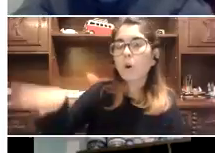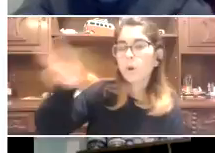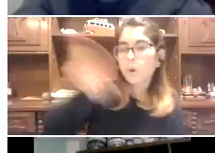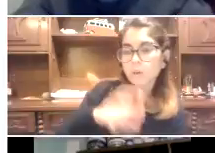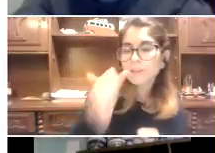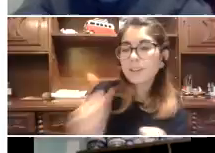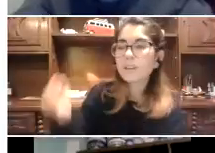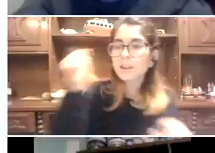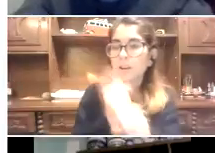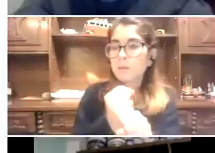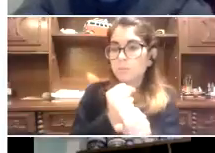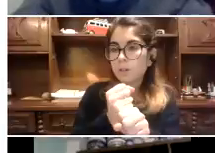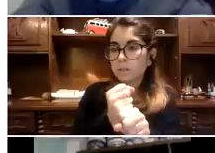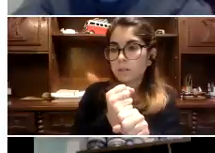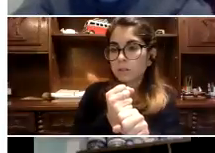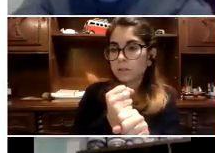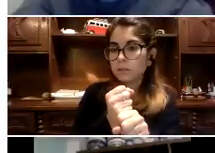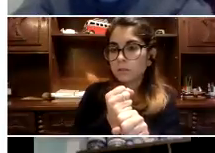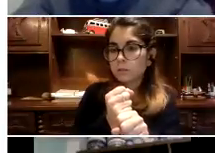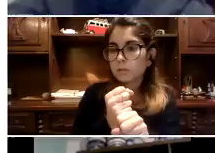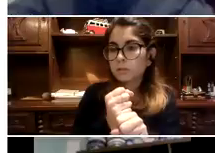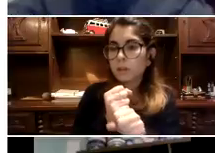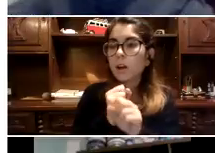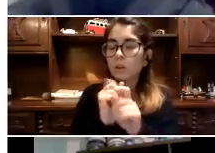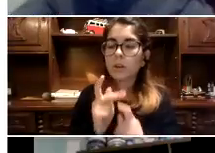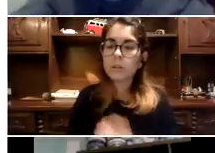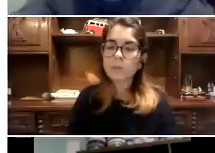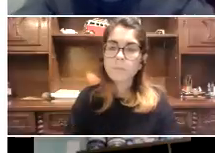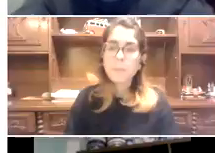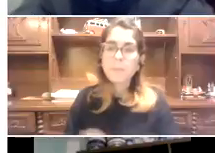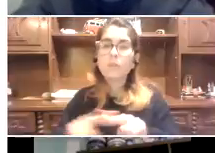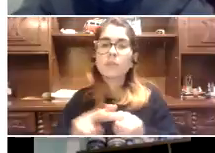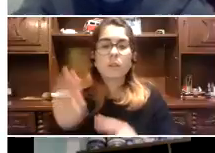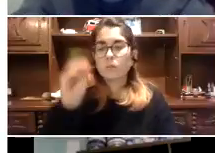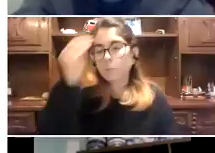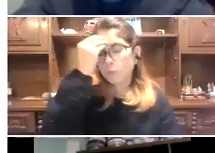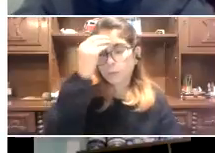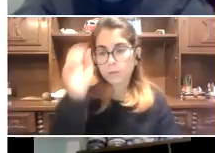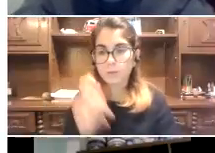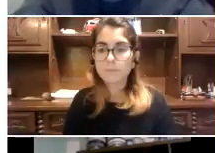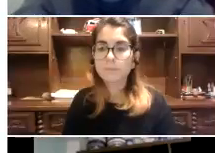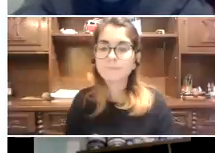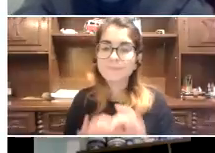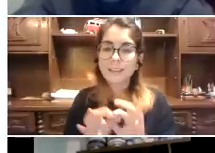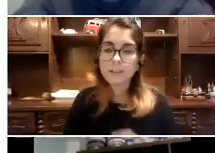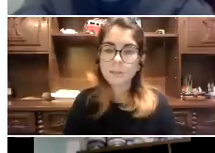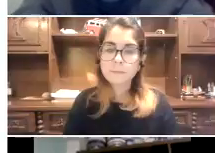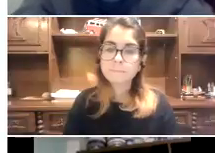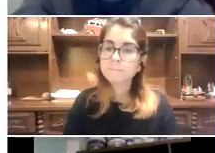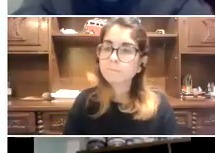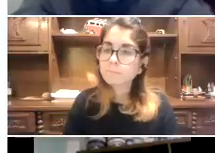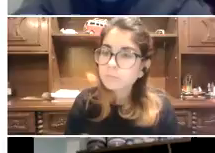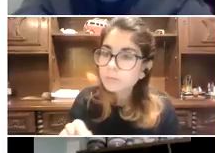archivo. Ya. ¿Ya? Ya. Por favor. Ya, lo voy a hacer, no se preocupe. Gracias. Okay, gracias. ¿Profesor?